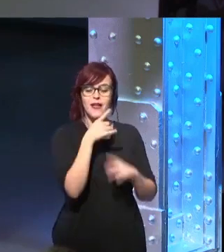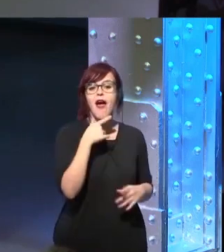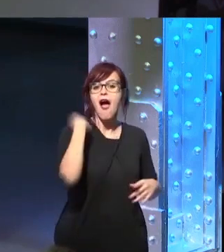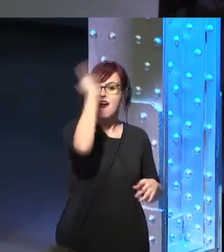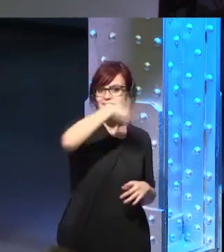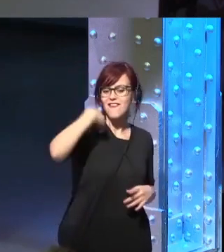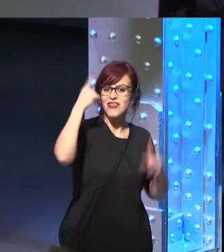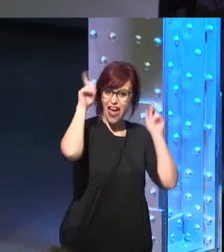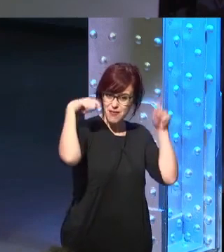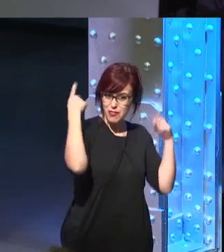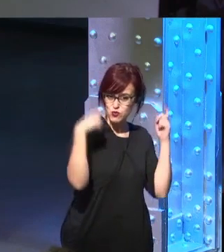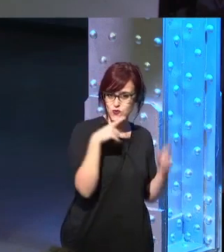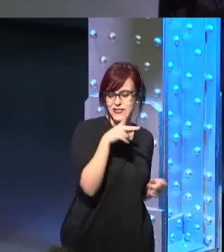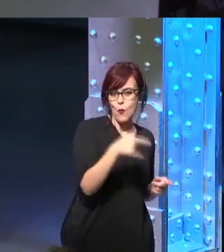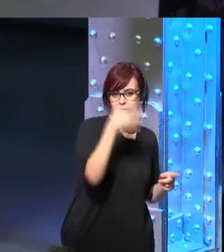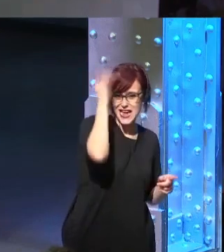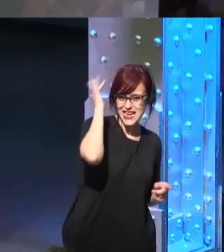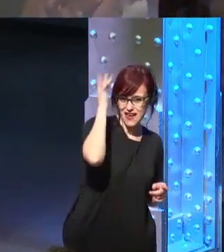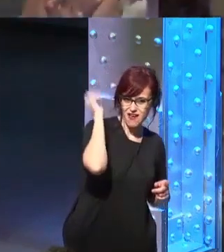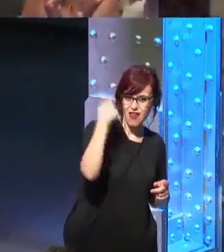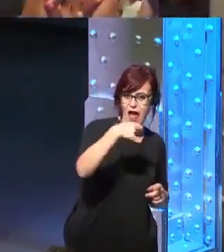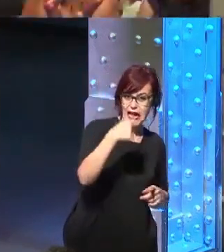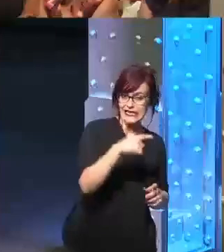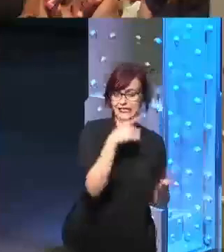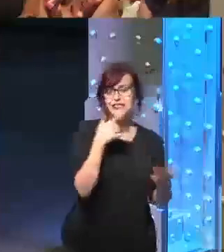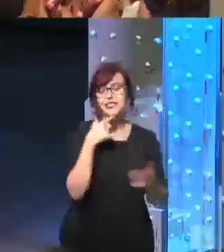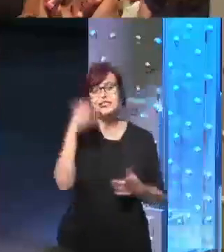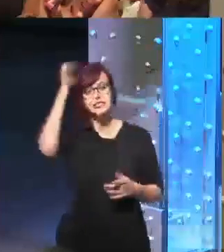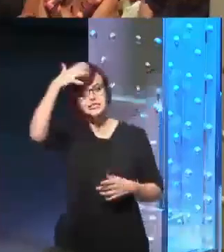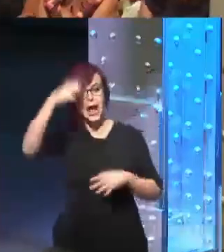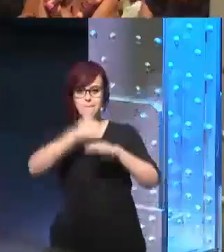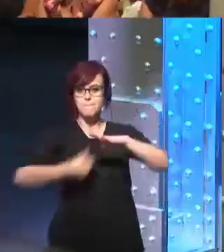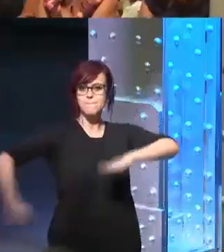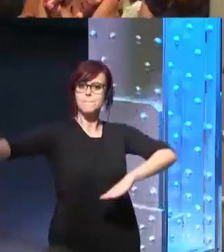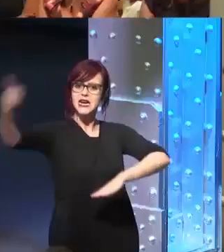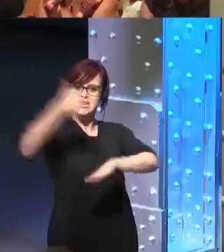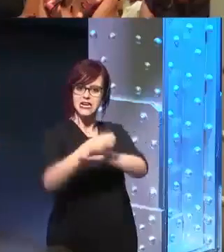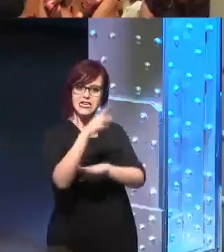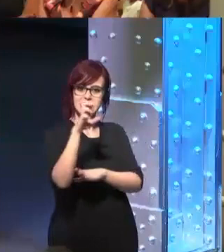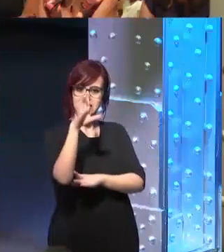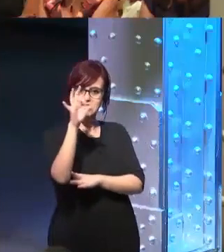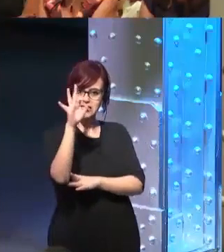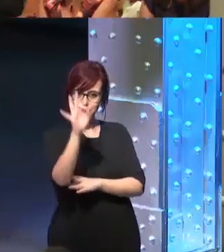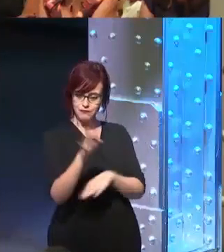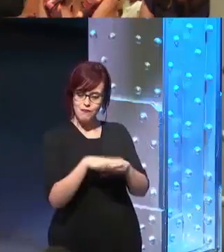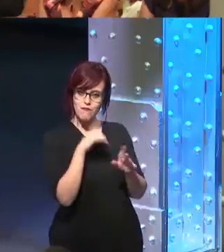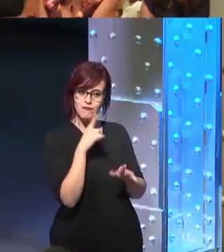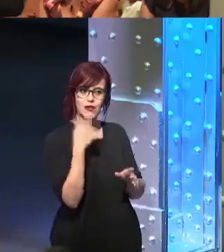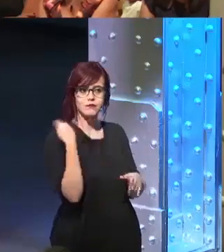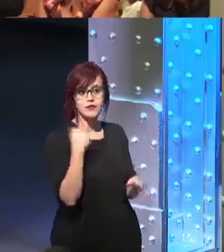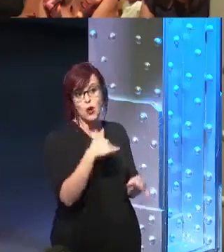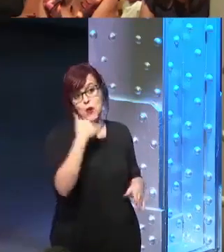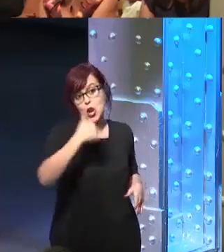de Hillary Clinton como Medusa y Trump es Perseo. Y por mor del gusto